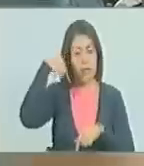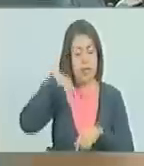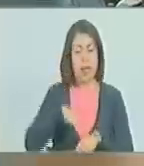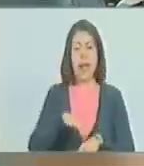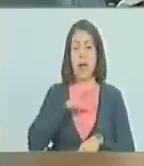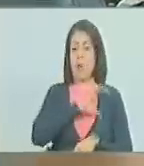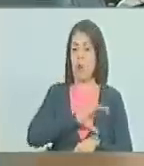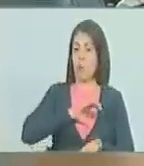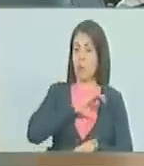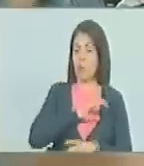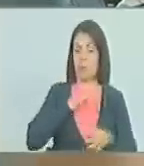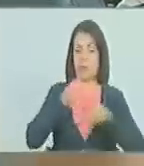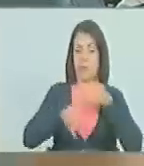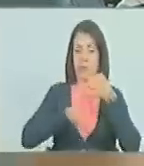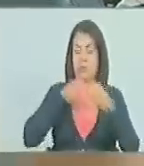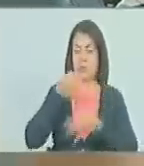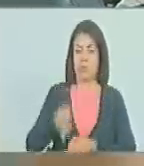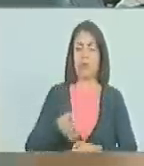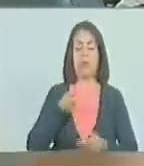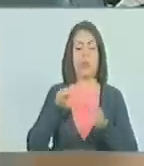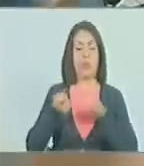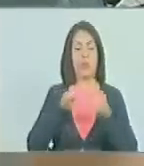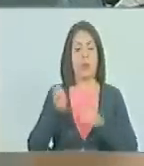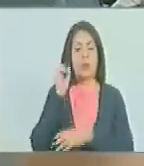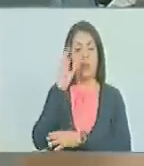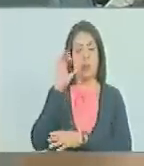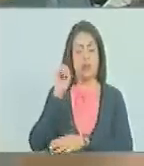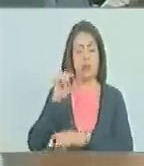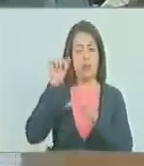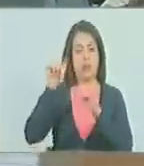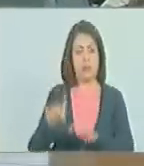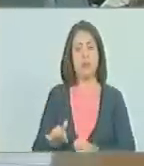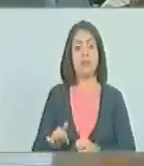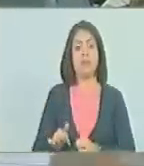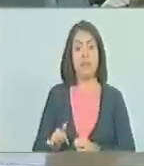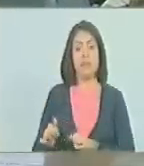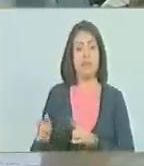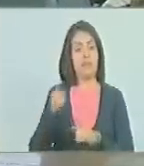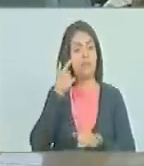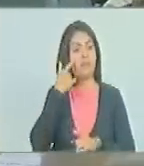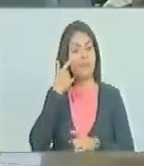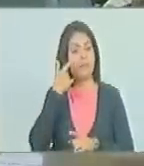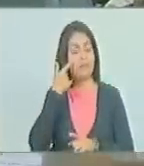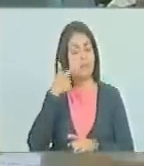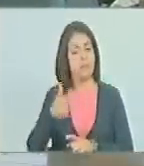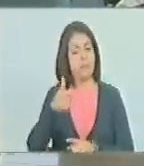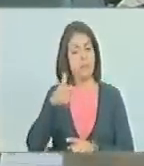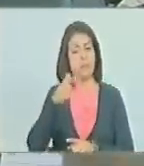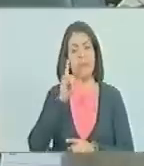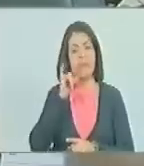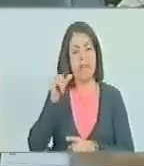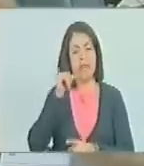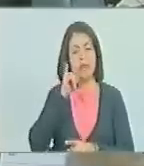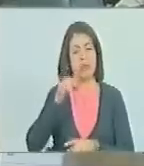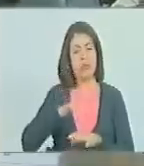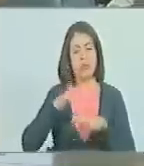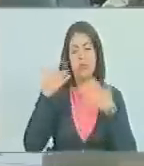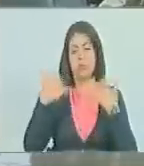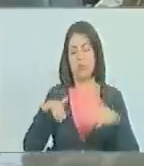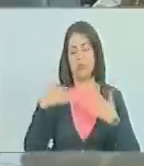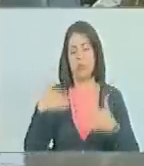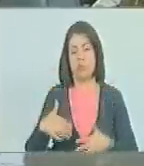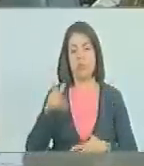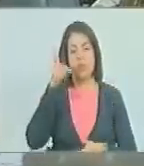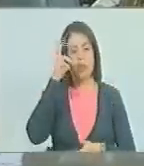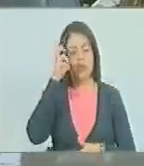a la Comisión de Contraloría, de esta Asamblea, a la que le toca ponerle el ojo a la serie de denuncias gravísimas que